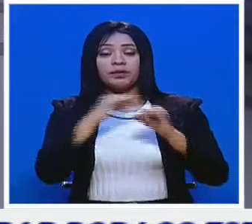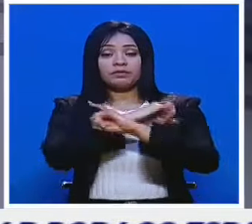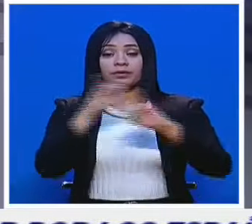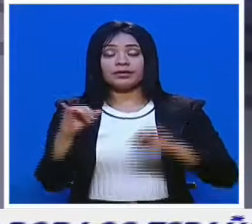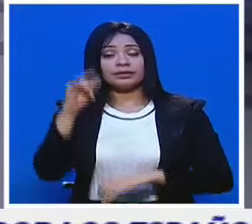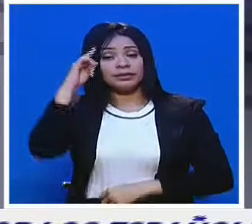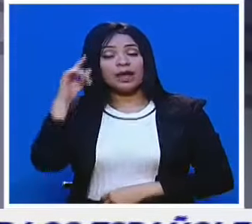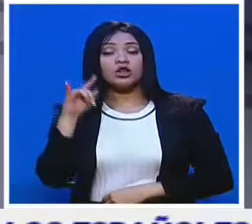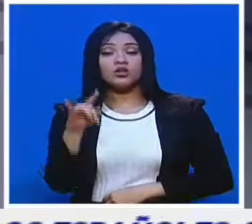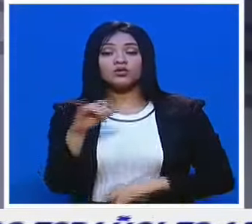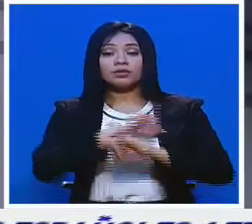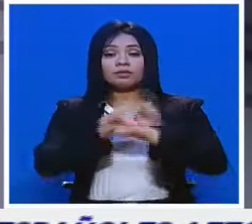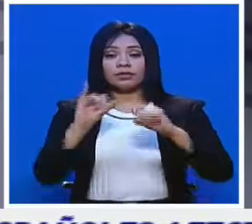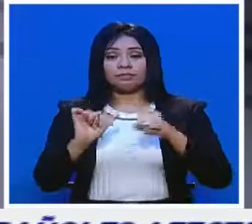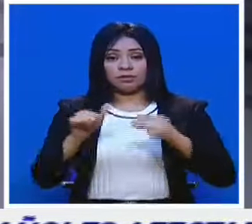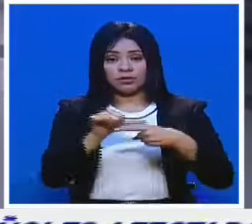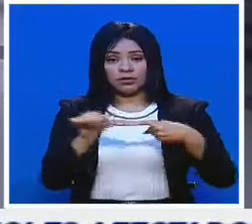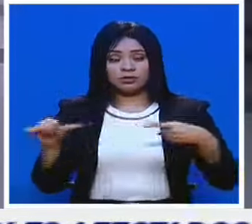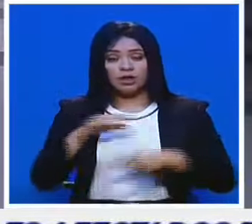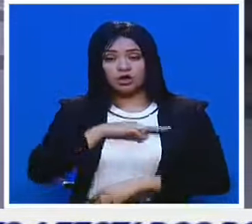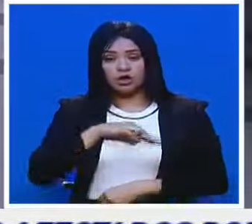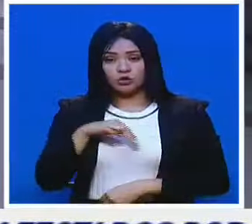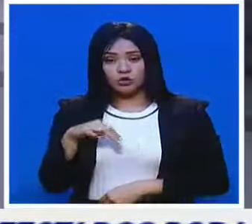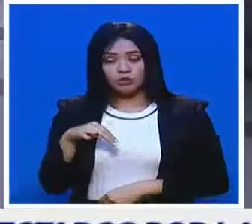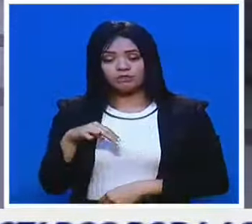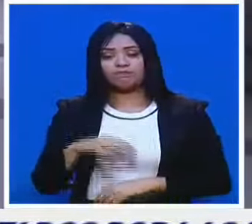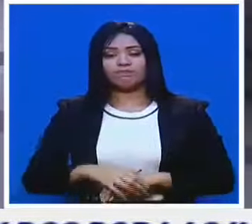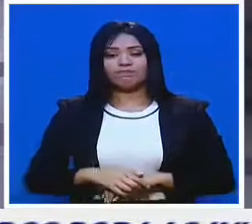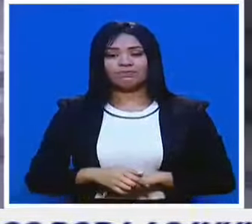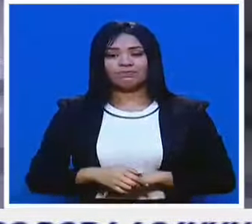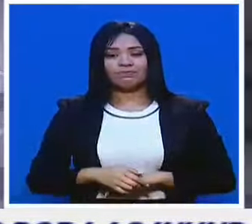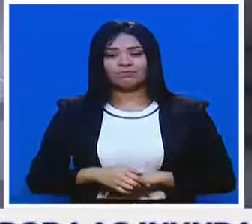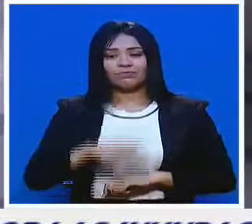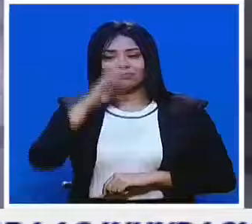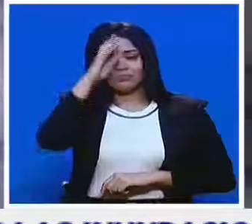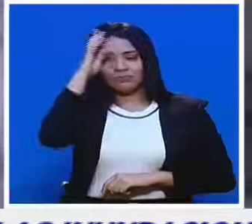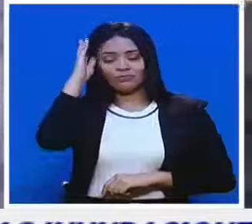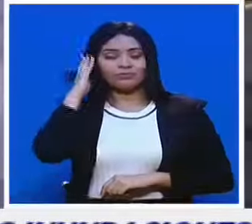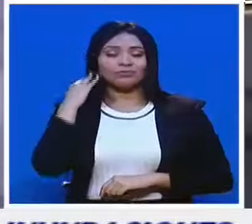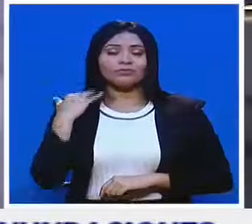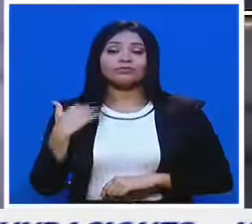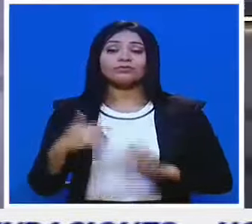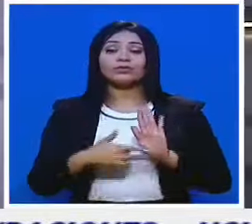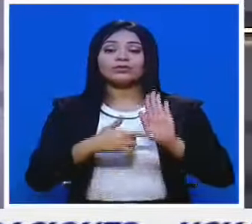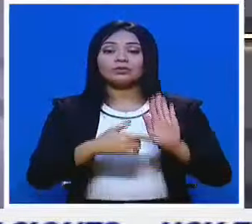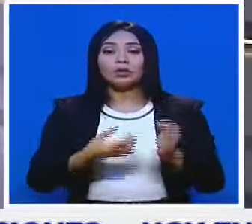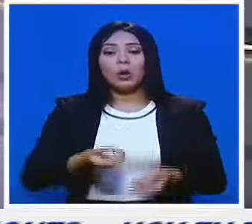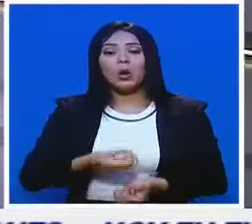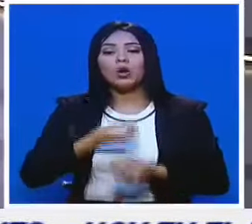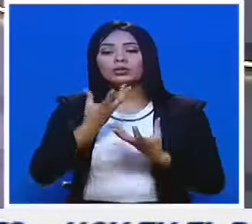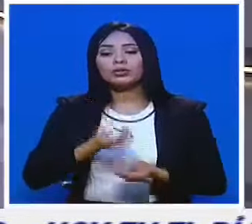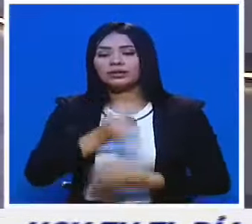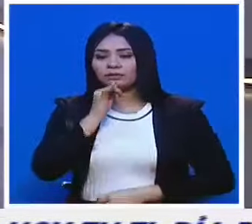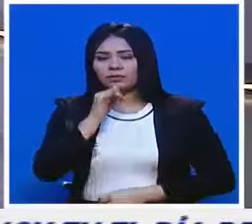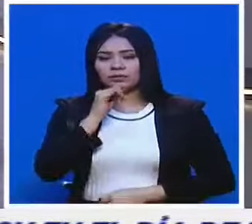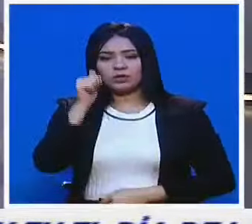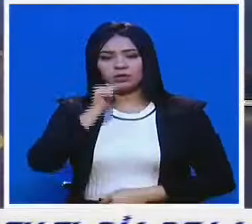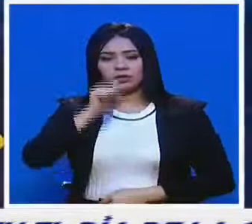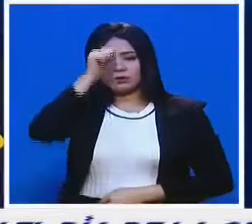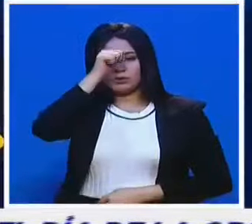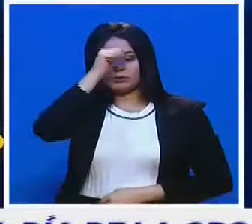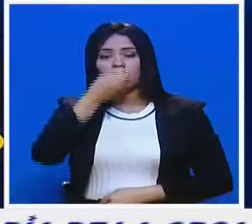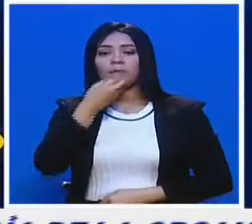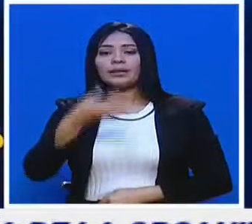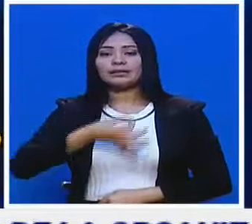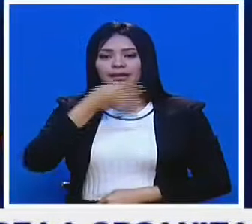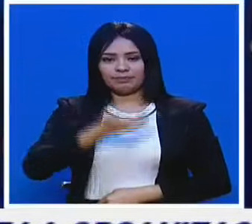inicio de semana y nosotros pues ya venimos para acompañarles a ustedes y brindarles toda la información de este fin de semana. Buenas